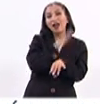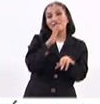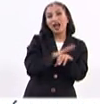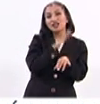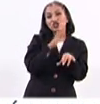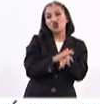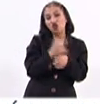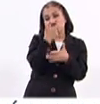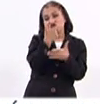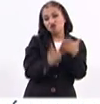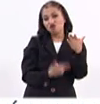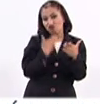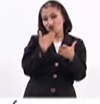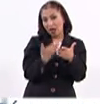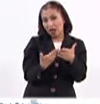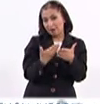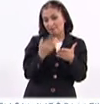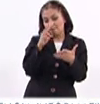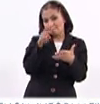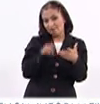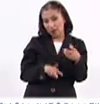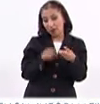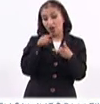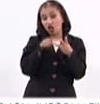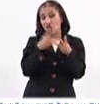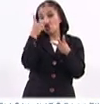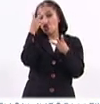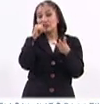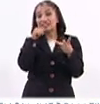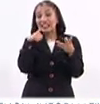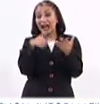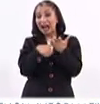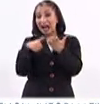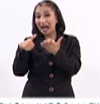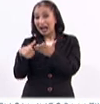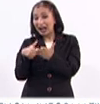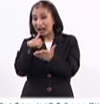de calificaciones, 2 cartas de